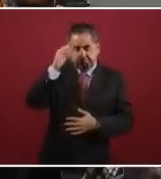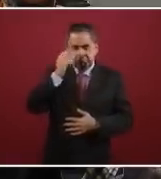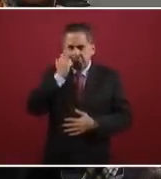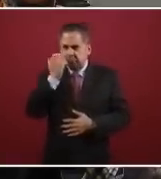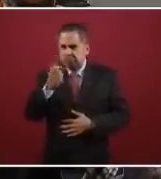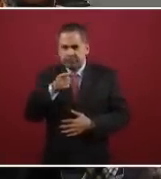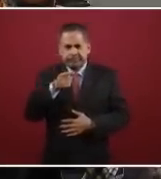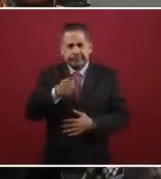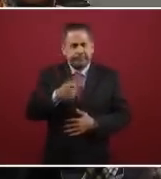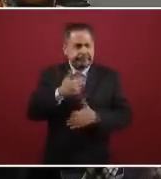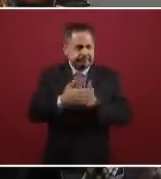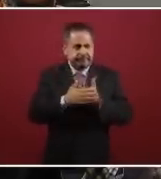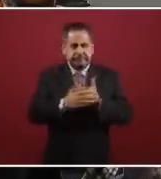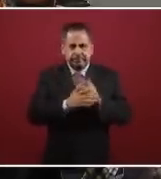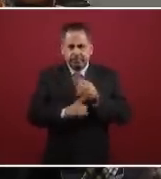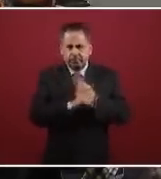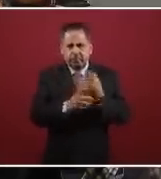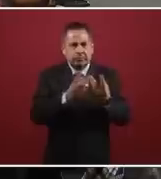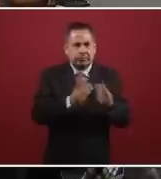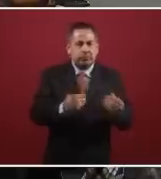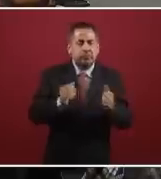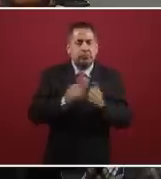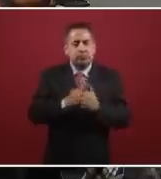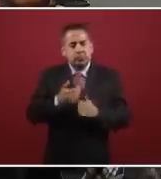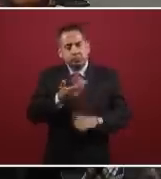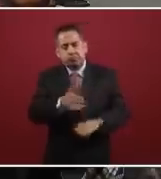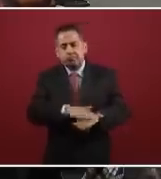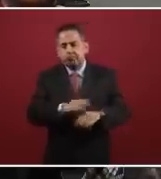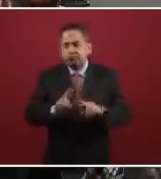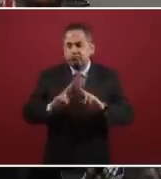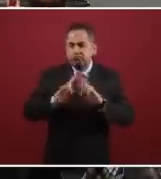se resuelva esto buscando la unidad